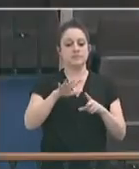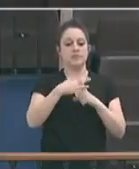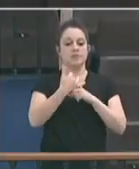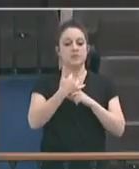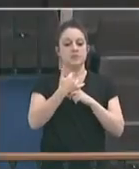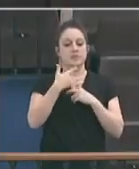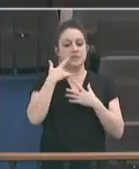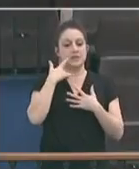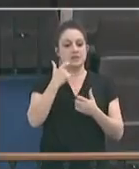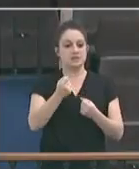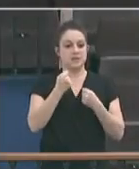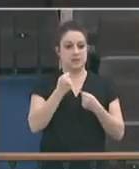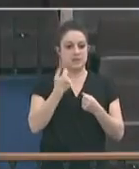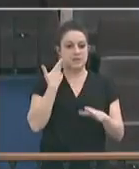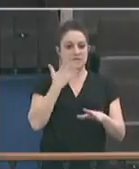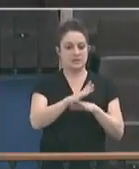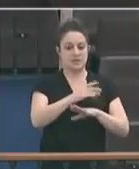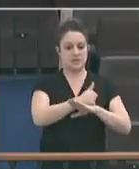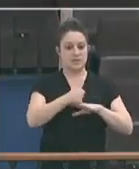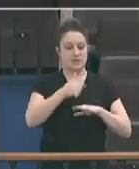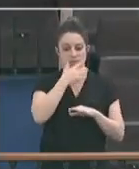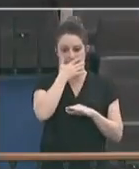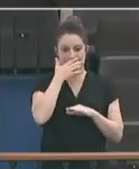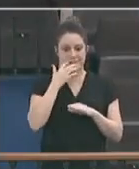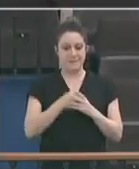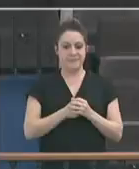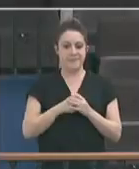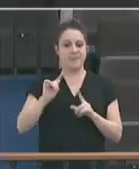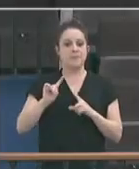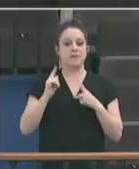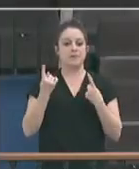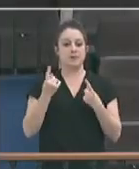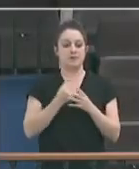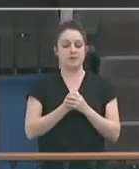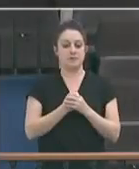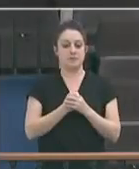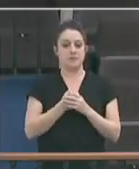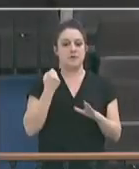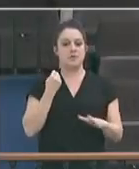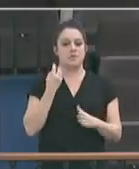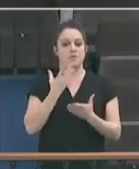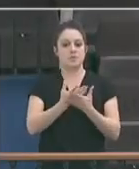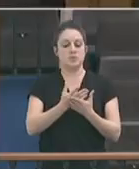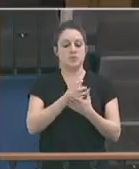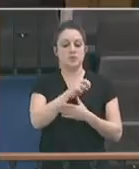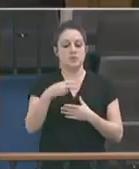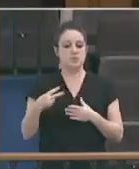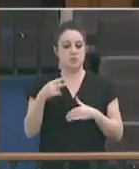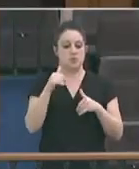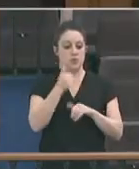Castilla-La Mancha, presentada por el Grupo Parlamentario Ciudadanos. En primer lugar, la propuesta de resolución de Ciudadanos. ¿Votos a